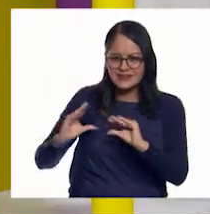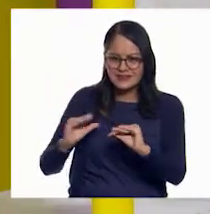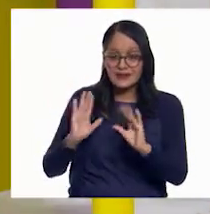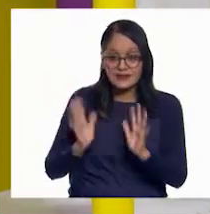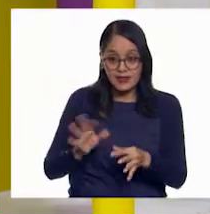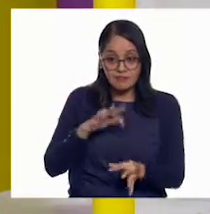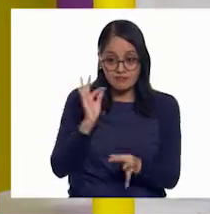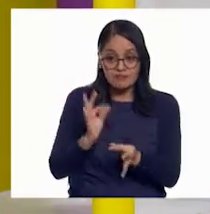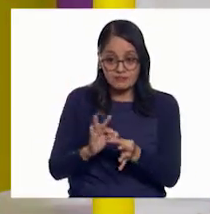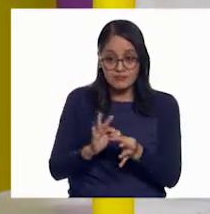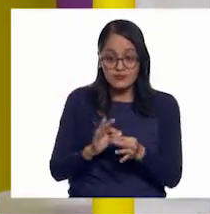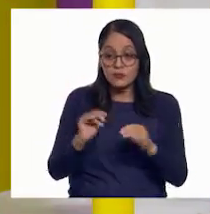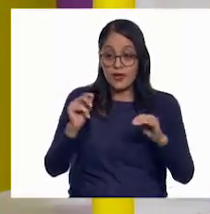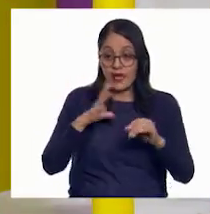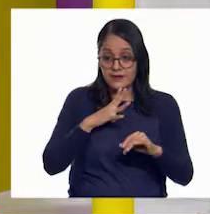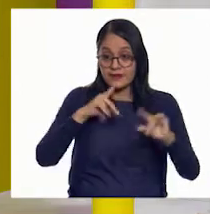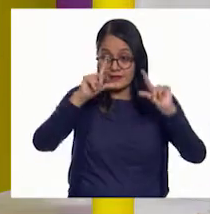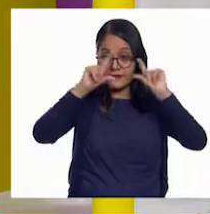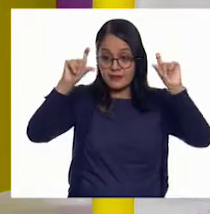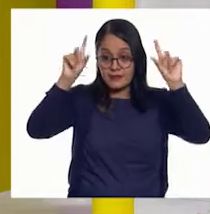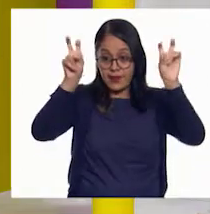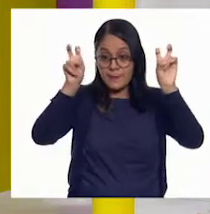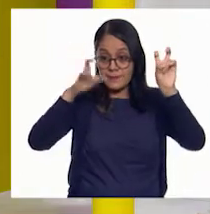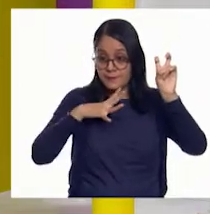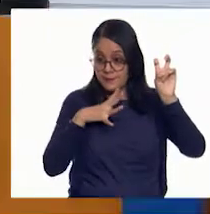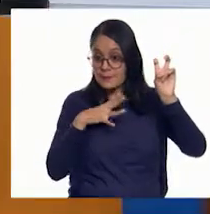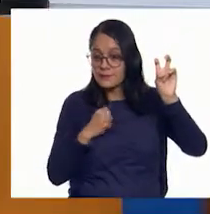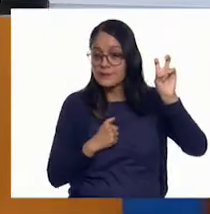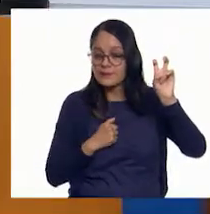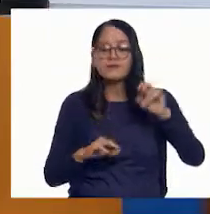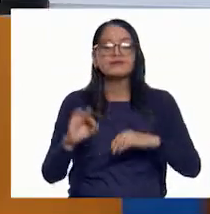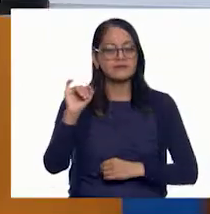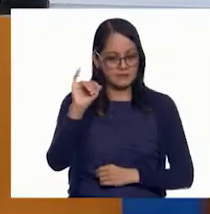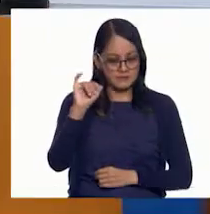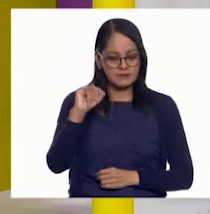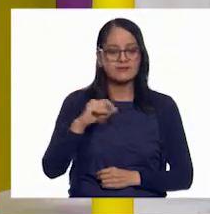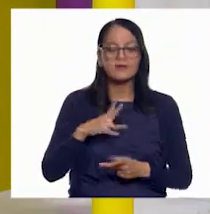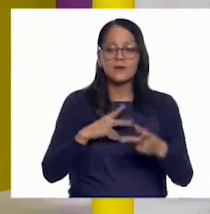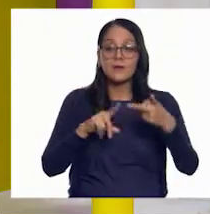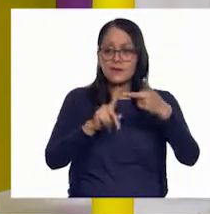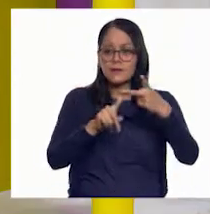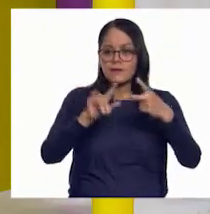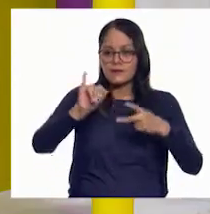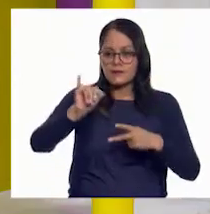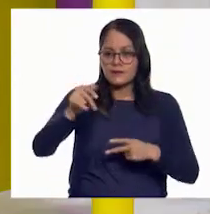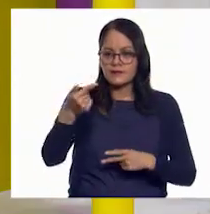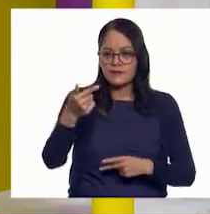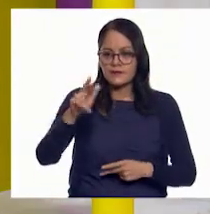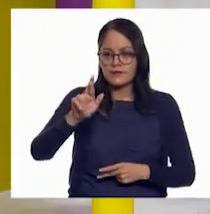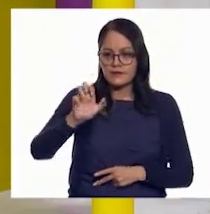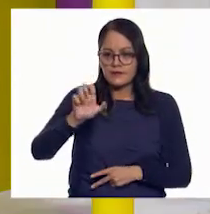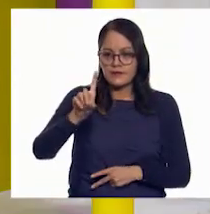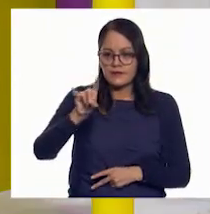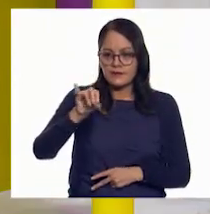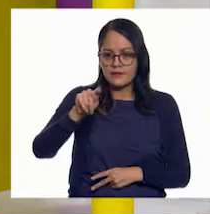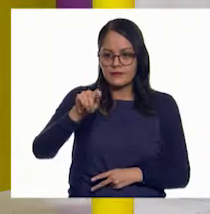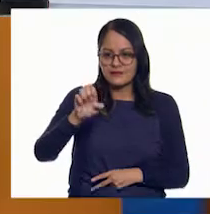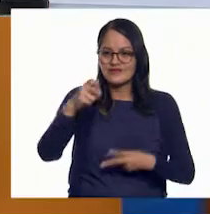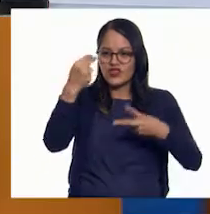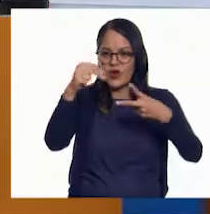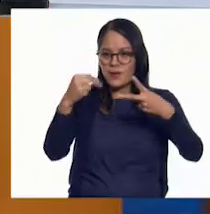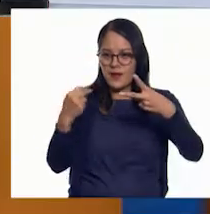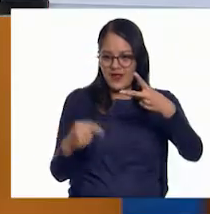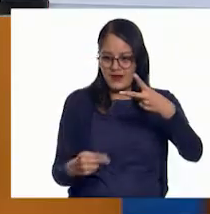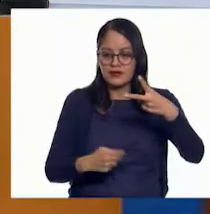¿Tenía título? ¿Tenía título? Sí, sí tenía título. ¿Ingredientes? ¿Ingredientes? ¿También tenía ingredientes? Sí. ¿Modo